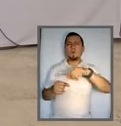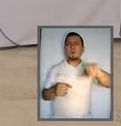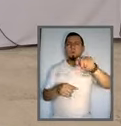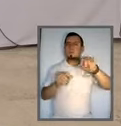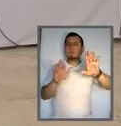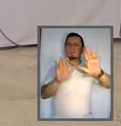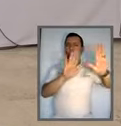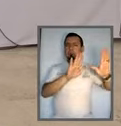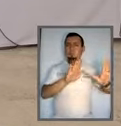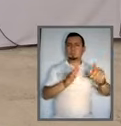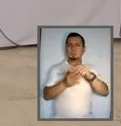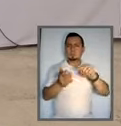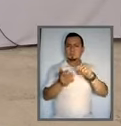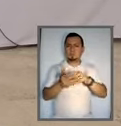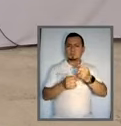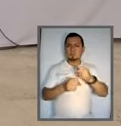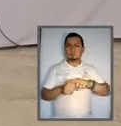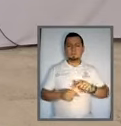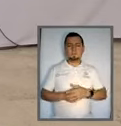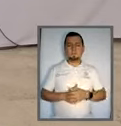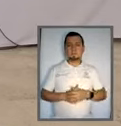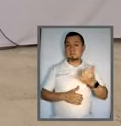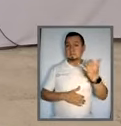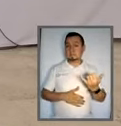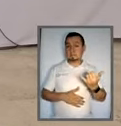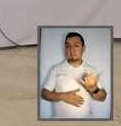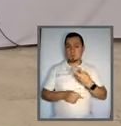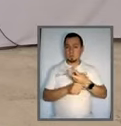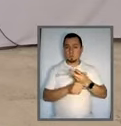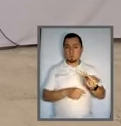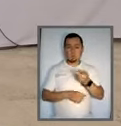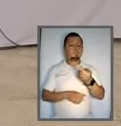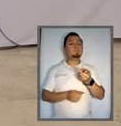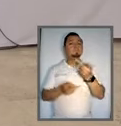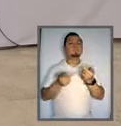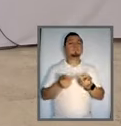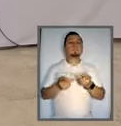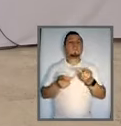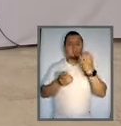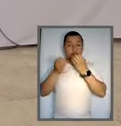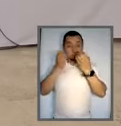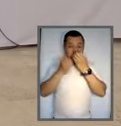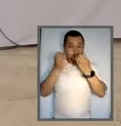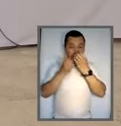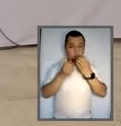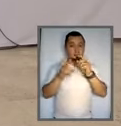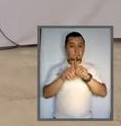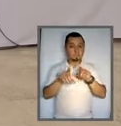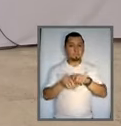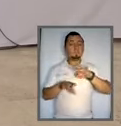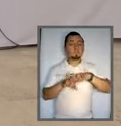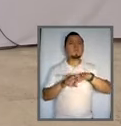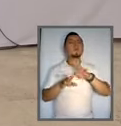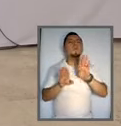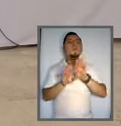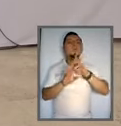se han mantenido con aislamiento social. Y ¿qué medidas, además de realizar las pruebas, están tomando ahí en el